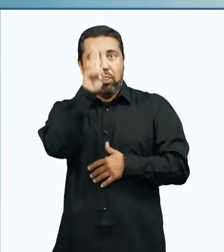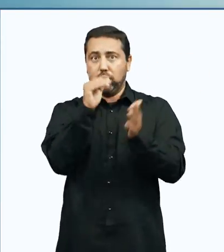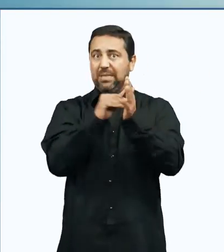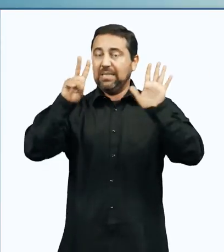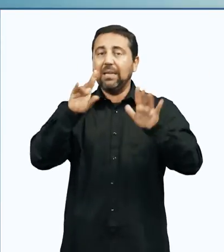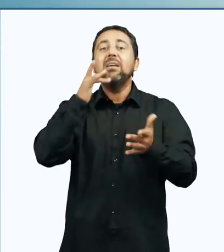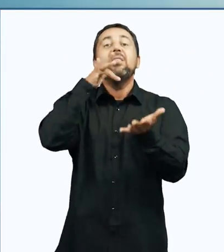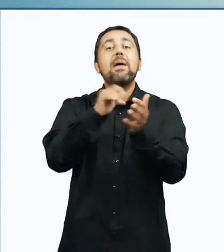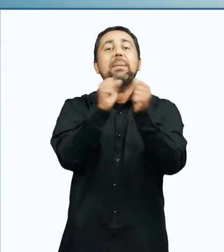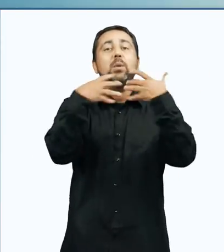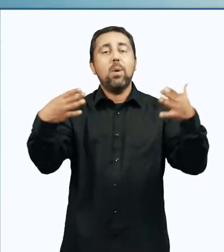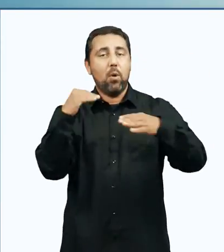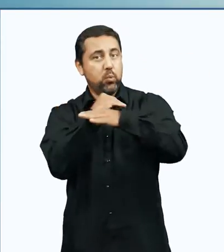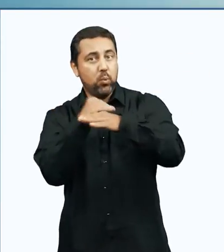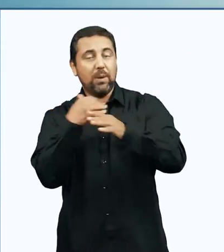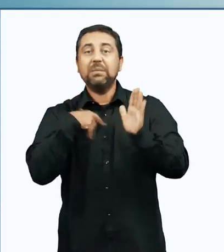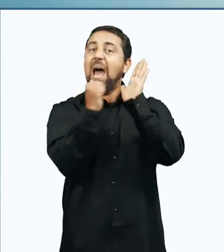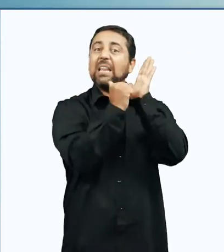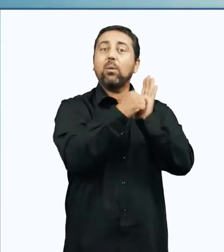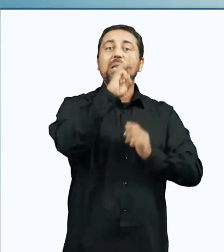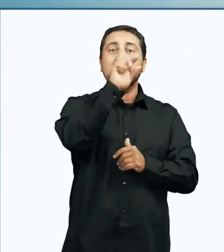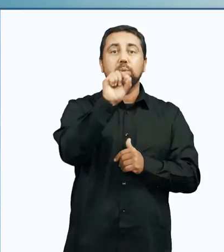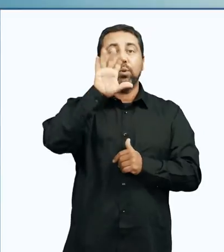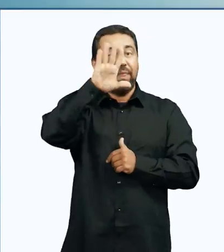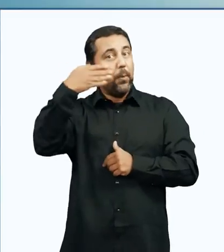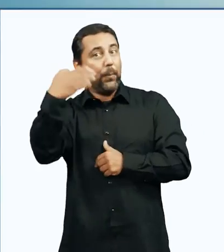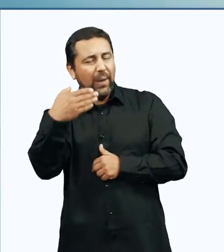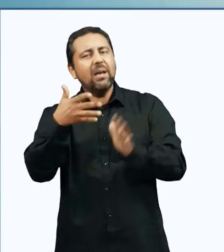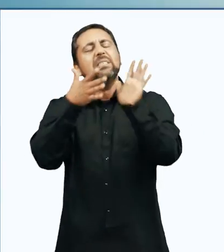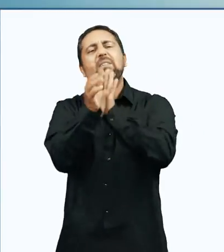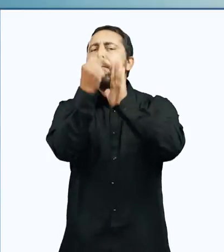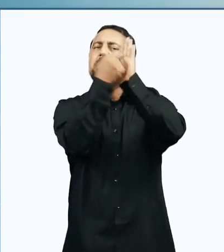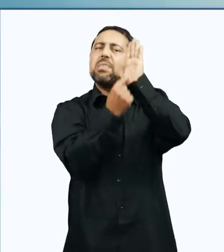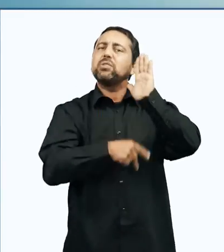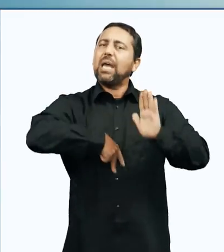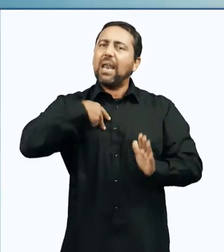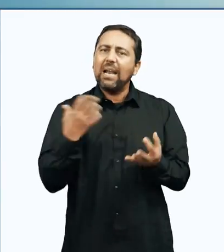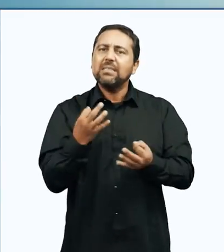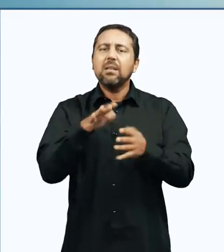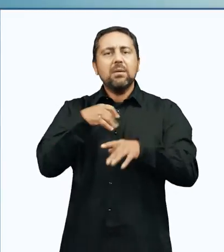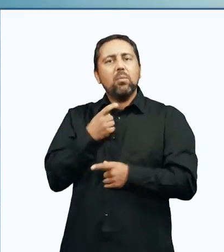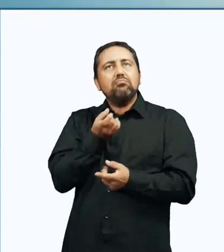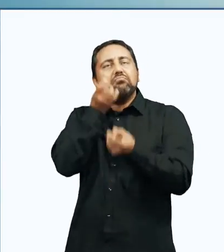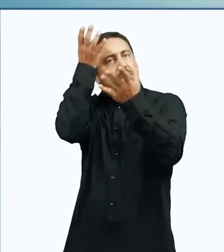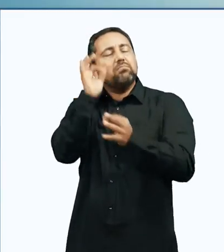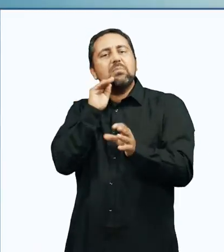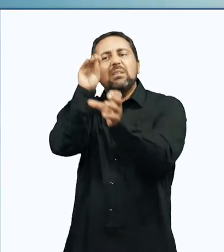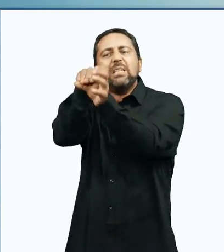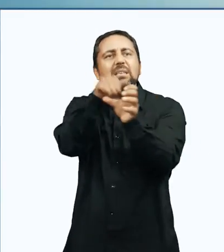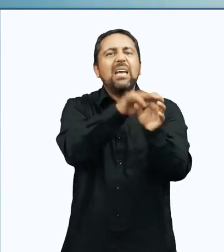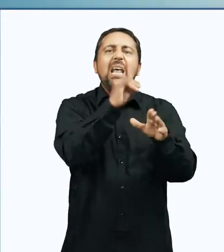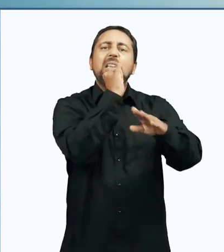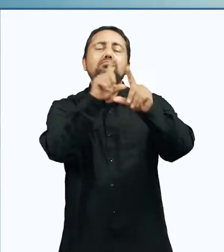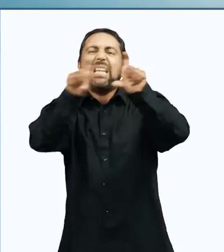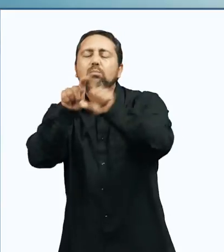1393 2007 de 29 de octubre que en su artículo 3.5 b establece los principios generales que